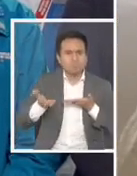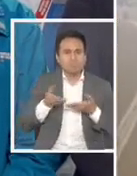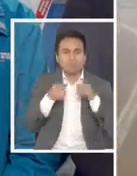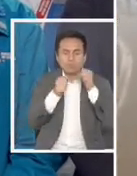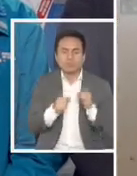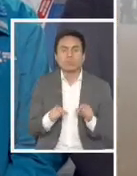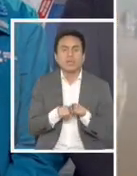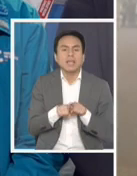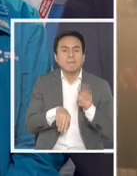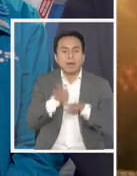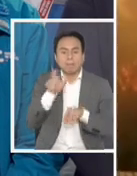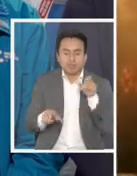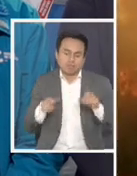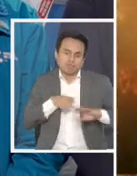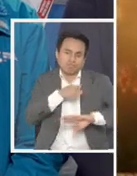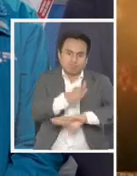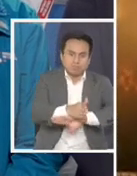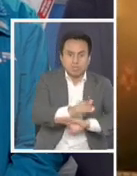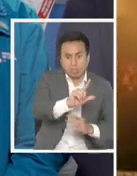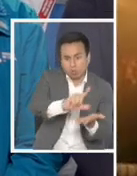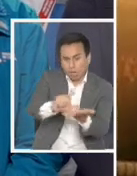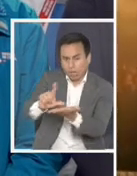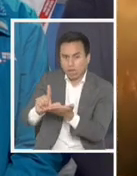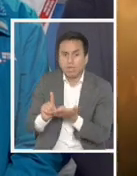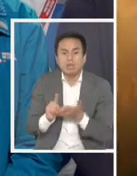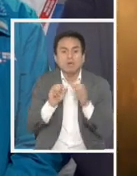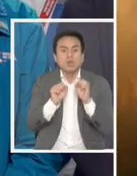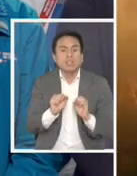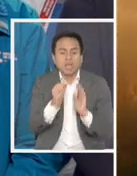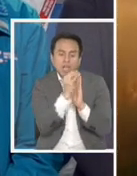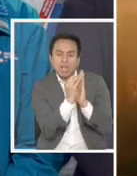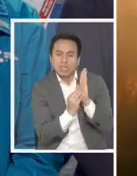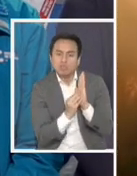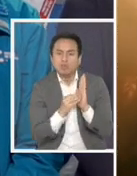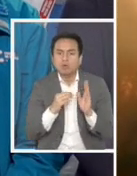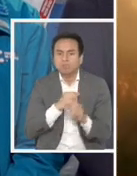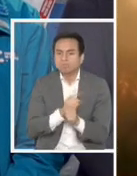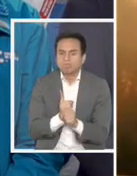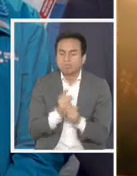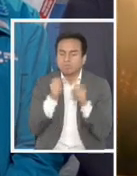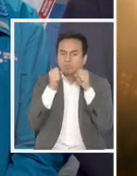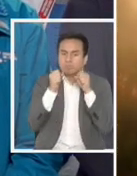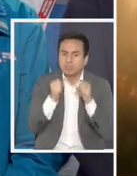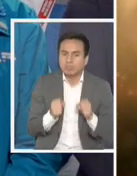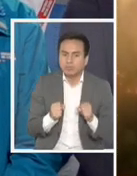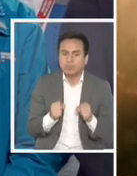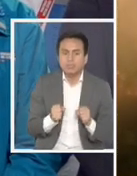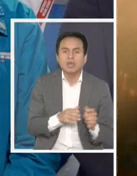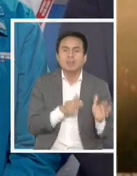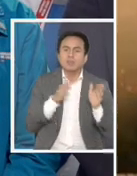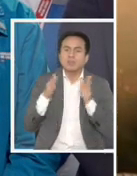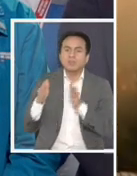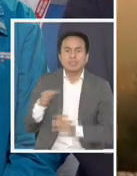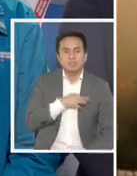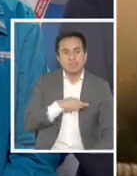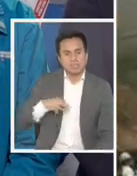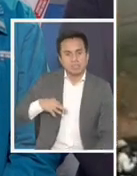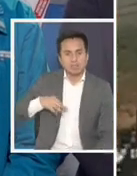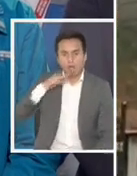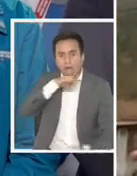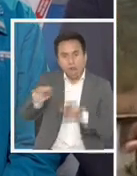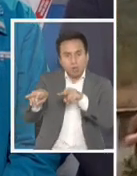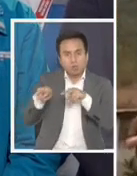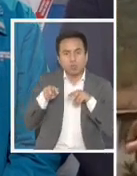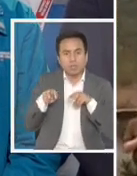desplegar más personas en la zona que puedan hacer la toma de catastro lo más rápido posible por otra parte el Ministerio de